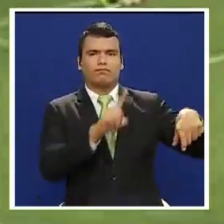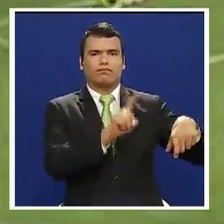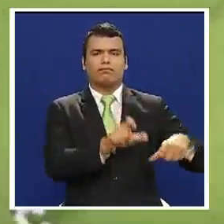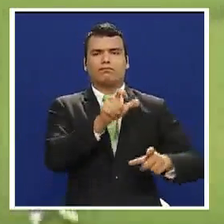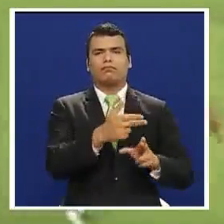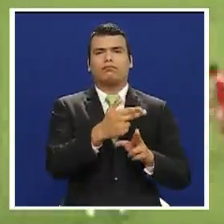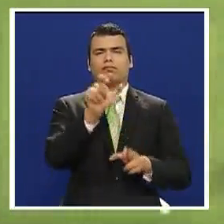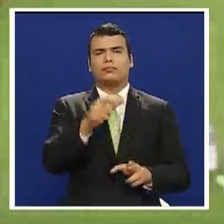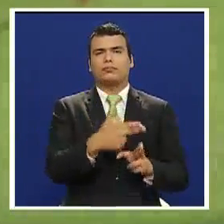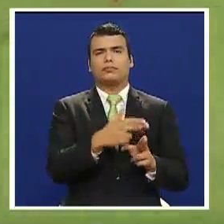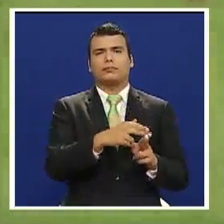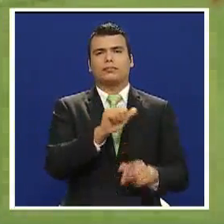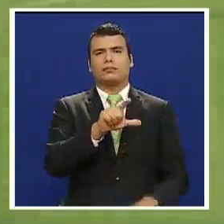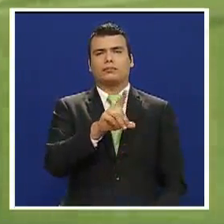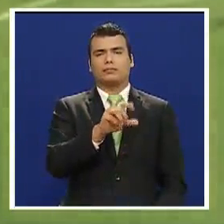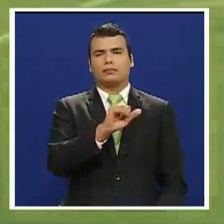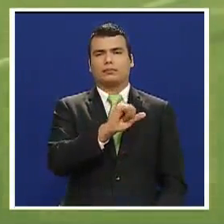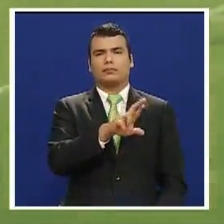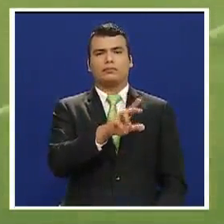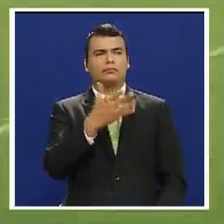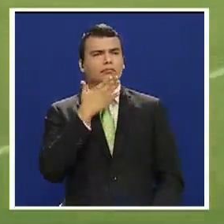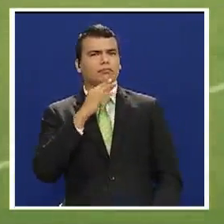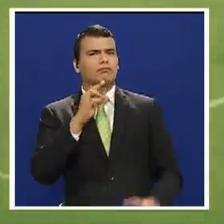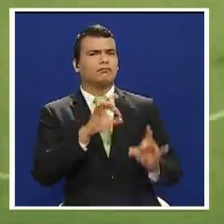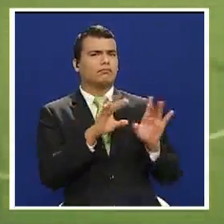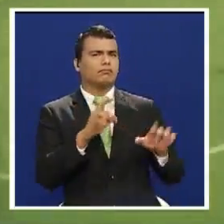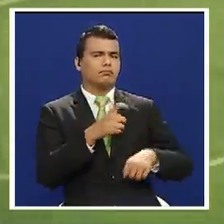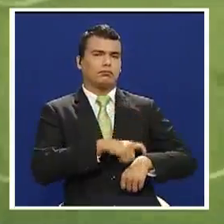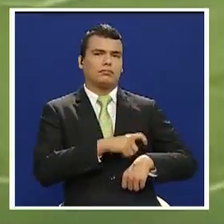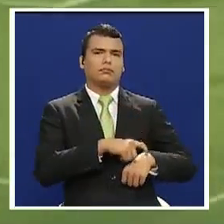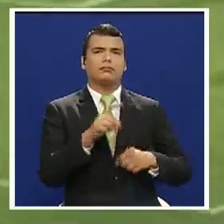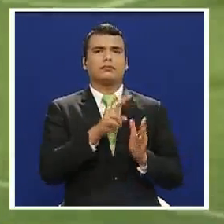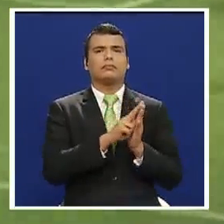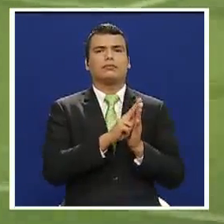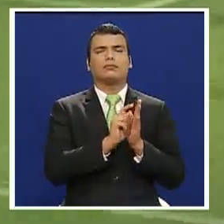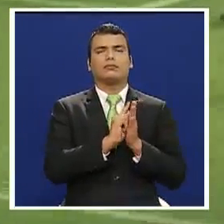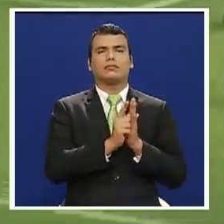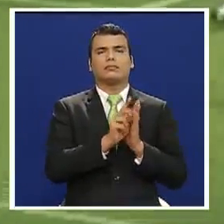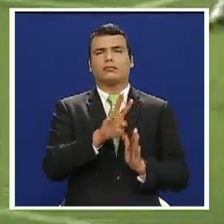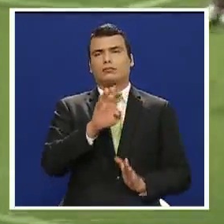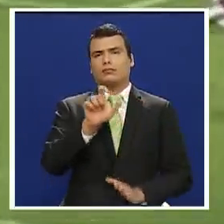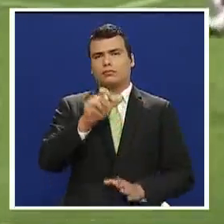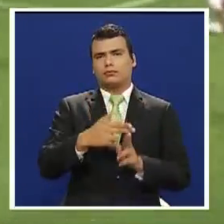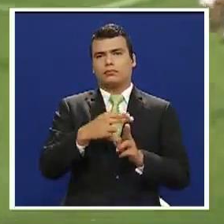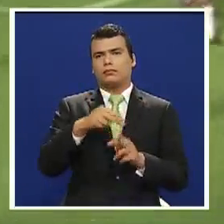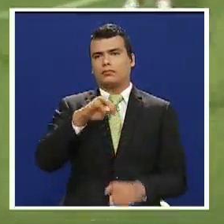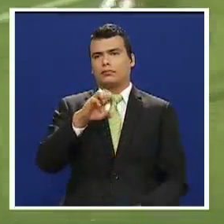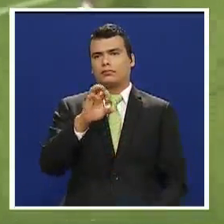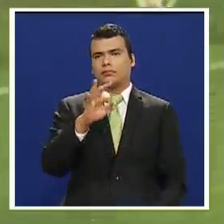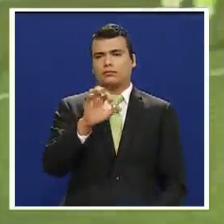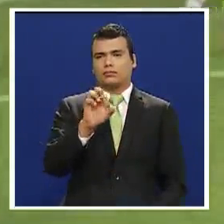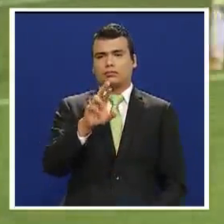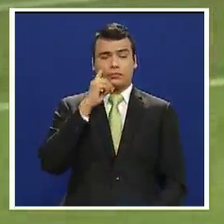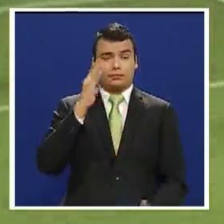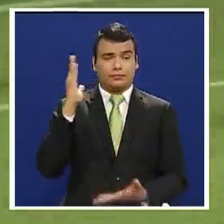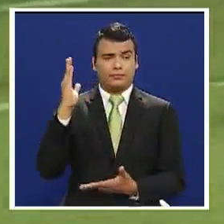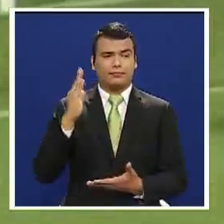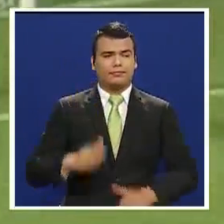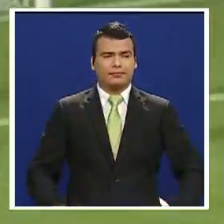narcotráfico le arrebató a 2 de sus familiares, la vida en un aparatoso accidente lo dejó sin uno de sus hijos, cicatrizándolo para el resto de